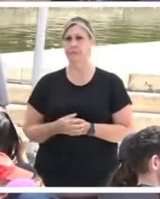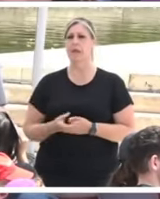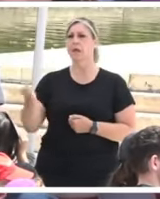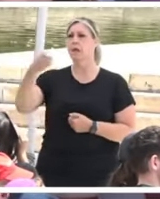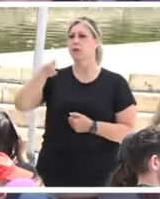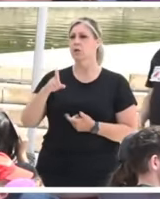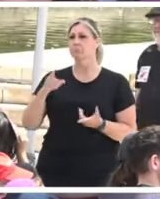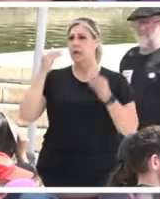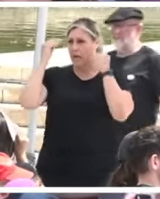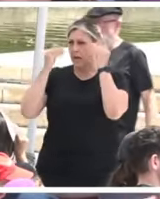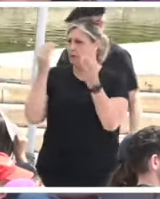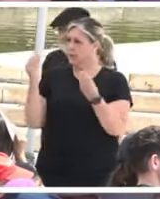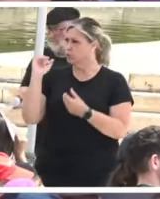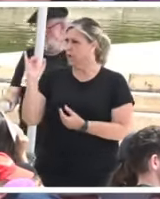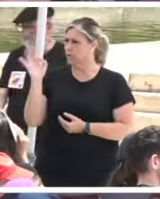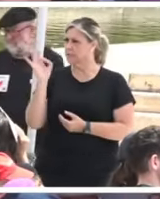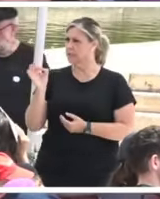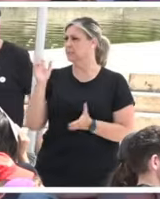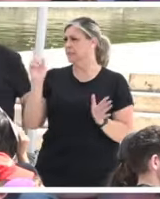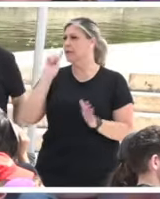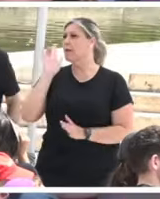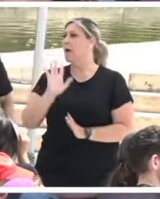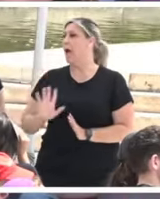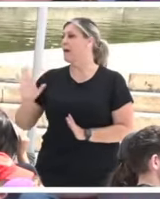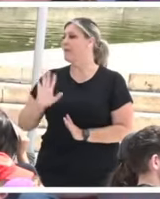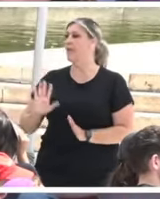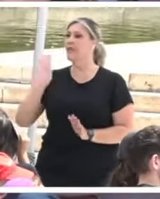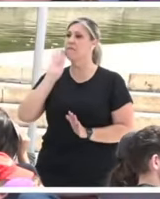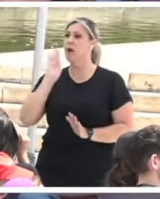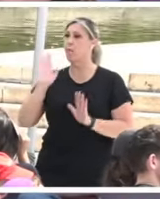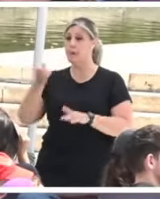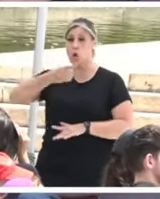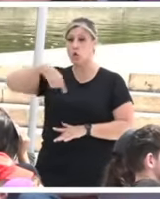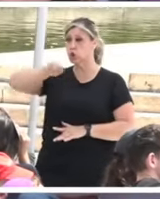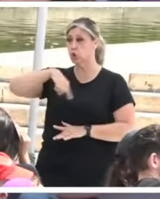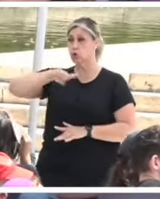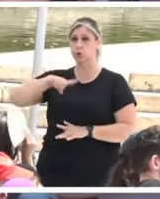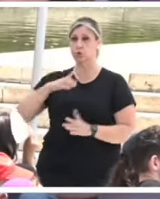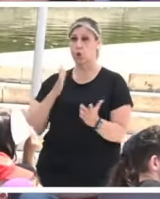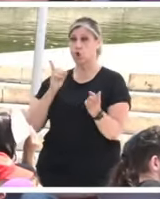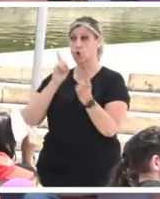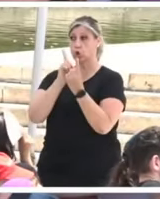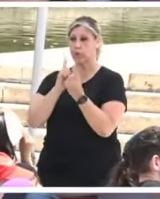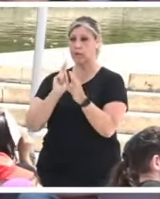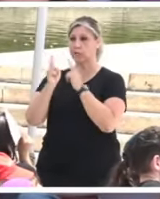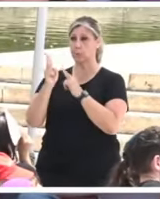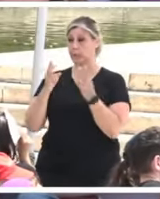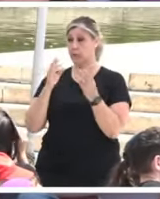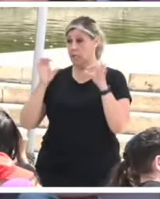Tienen mucha racionalidad en esa apariencia del fango. Y nosotros, frente al fango, no podemos responder al